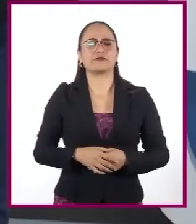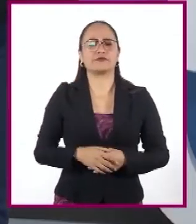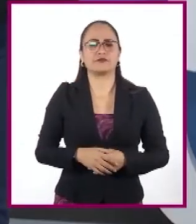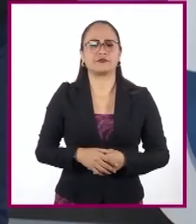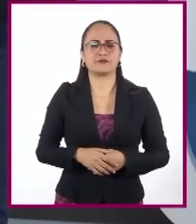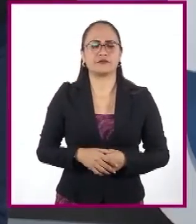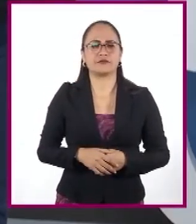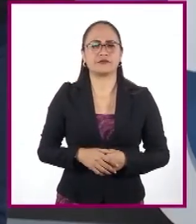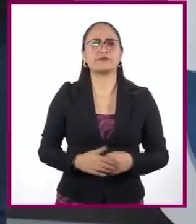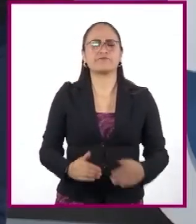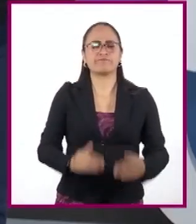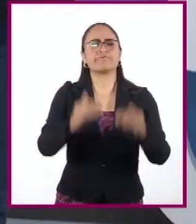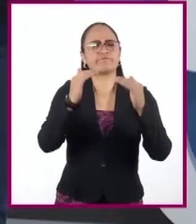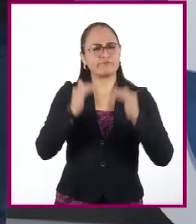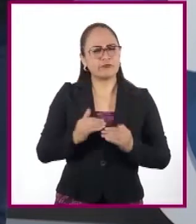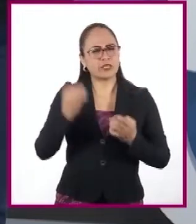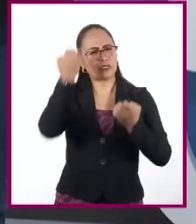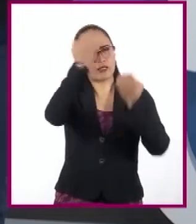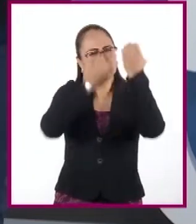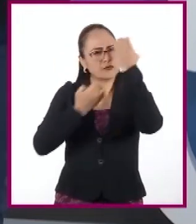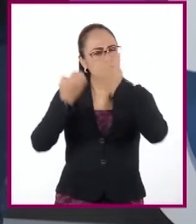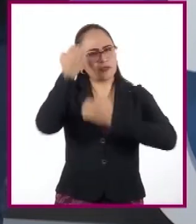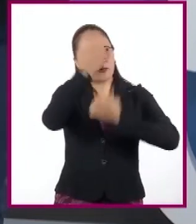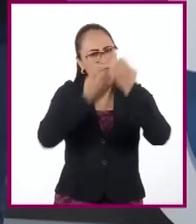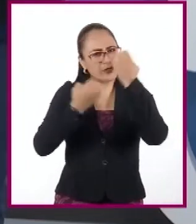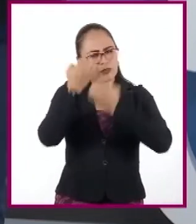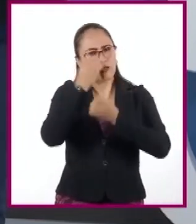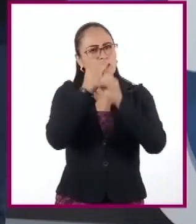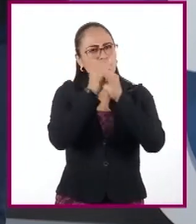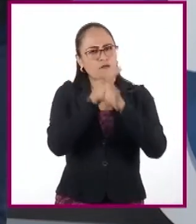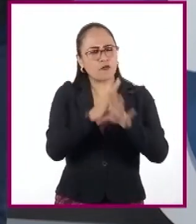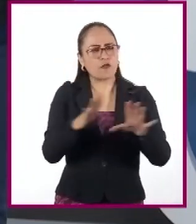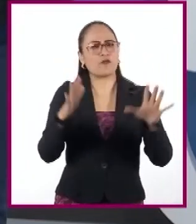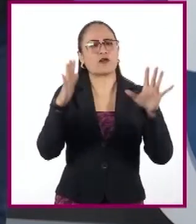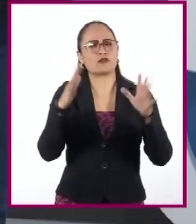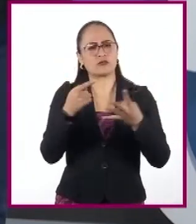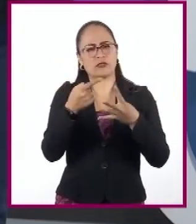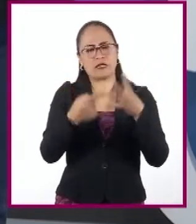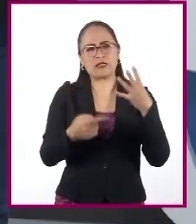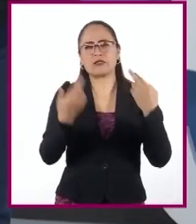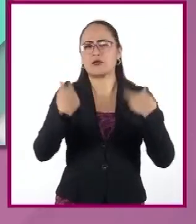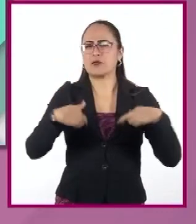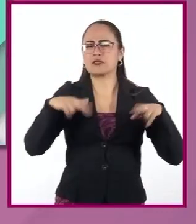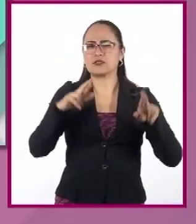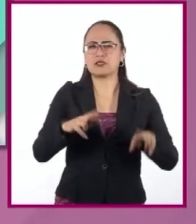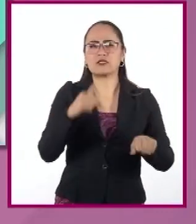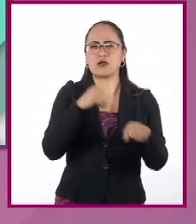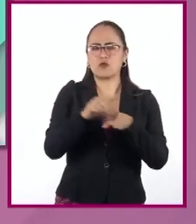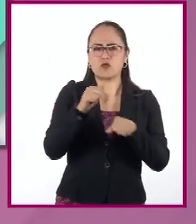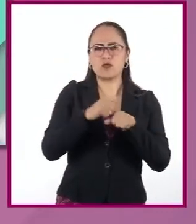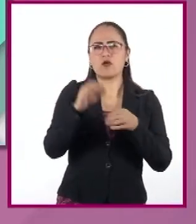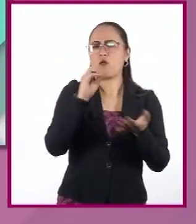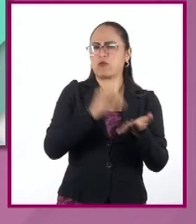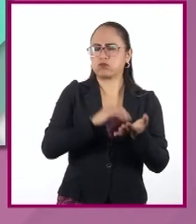Continuando con nuestro análisis, determinamos los datos que representan las constantes, las cuales podemos subrayar